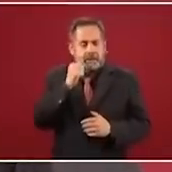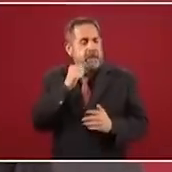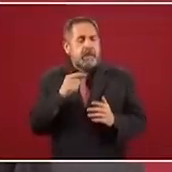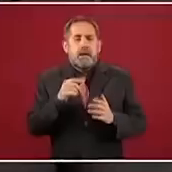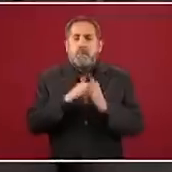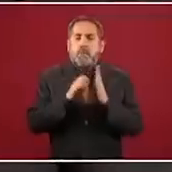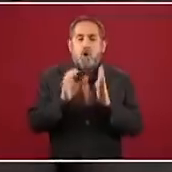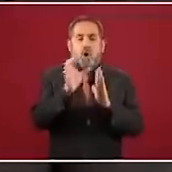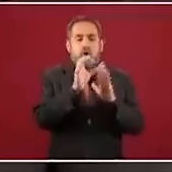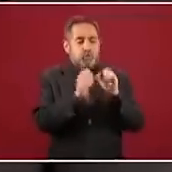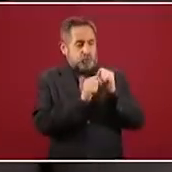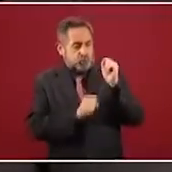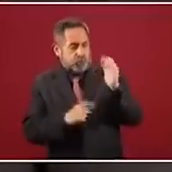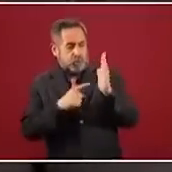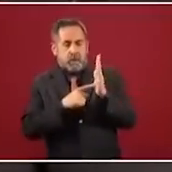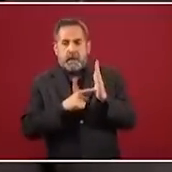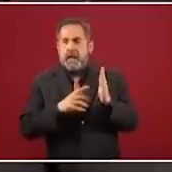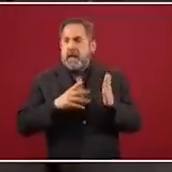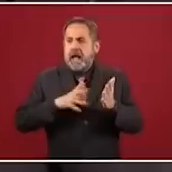establece derechos, ¿no?,